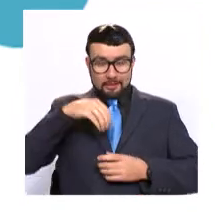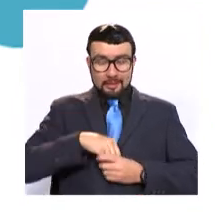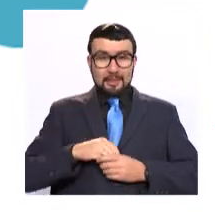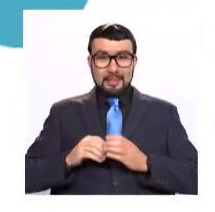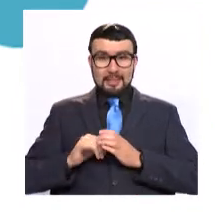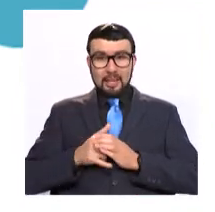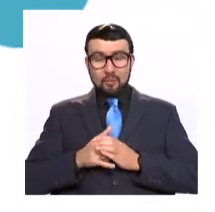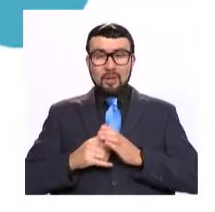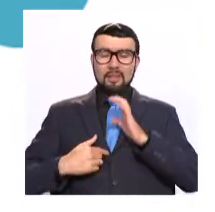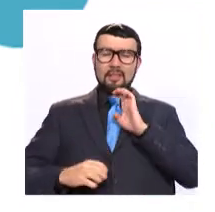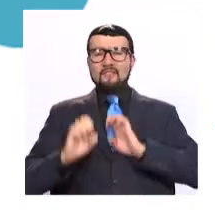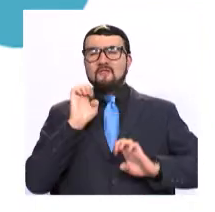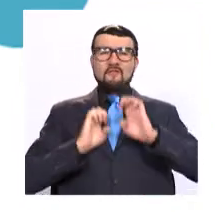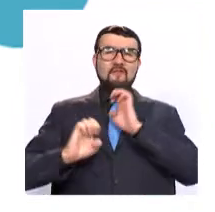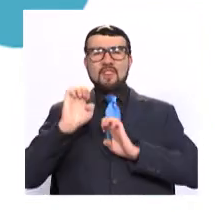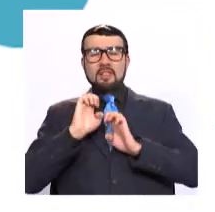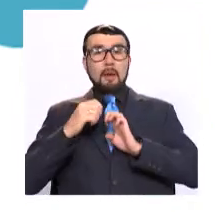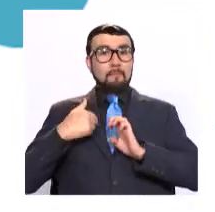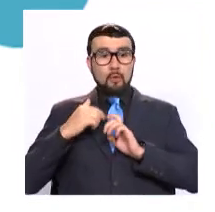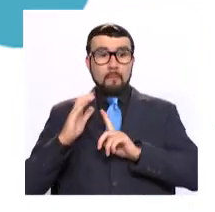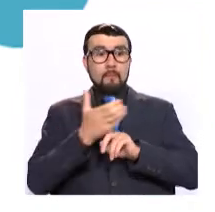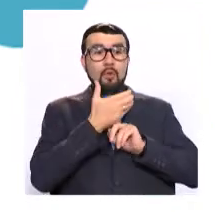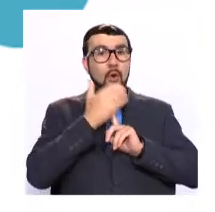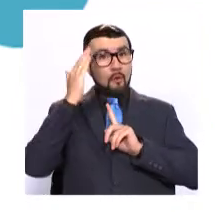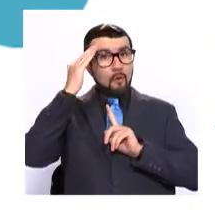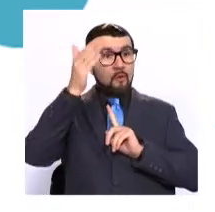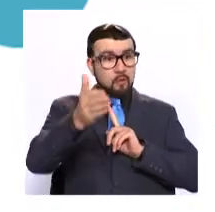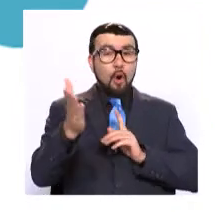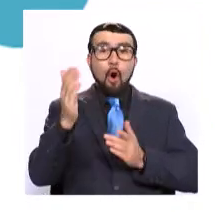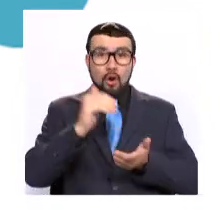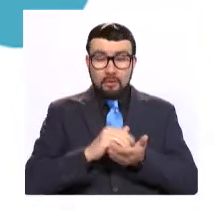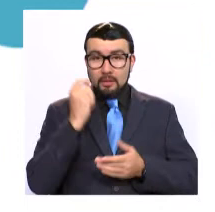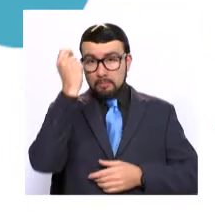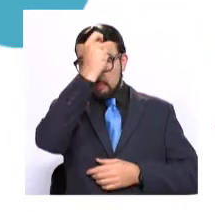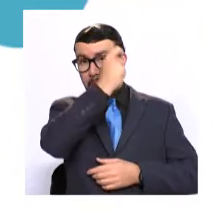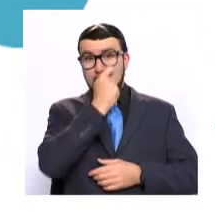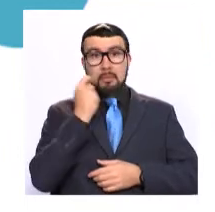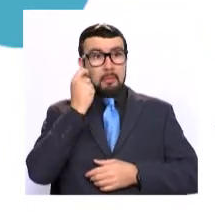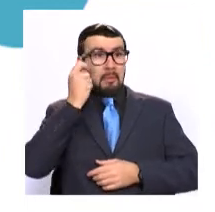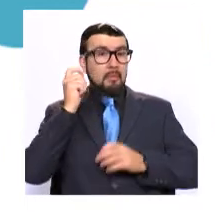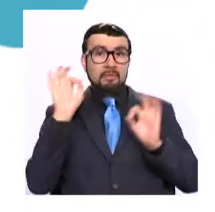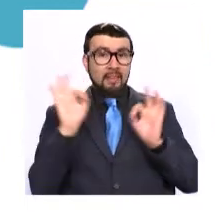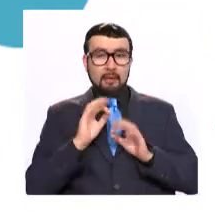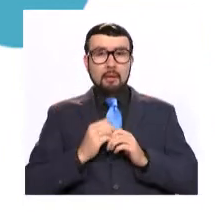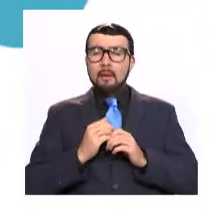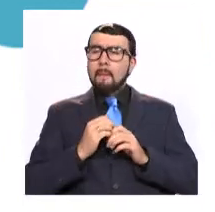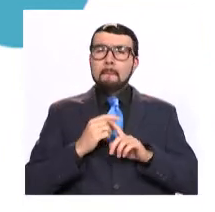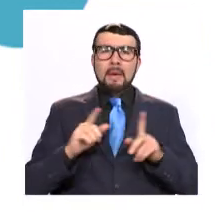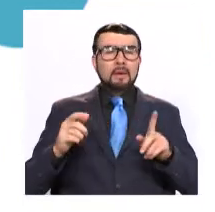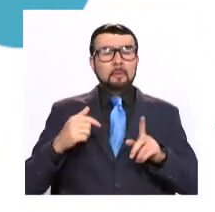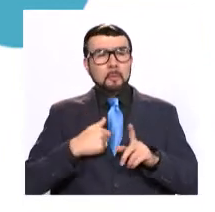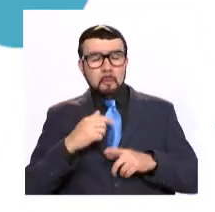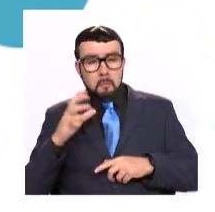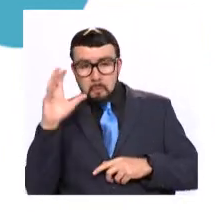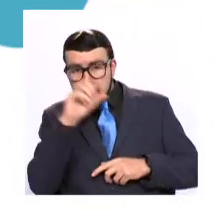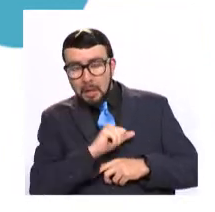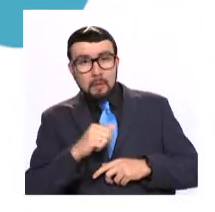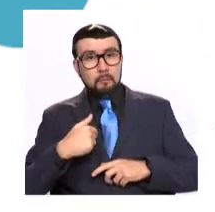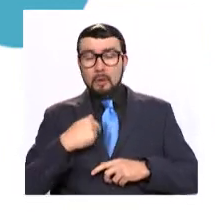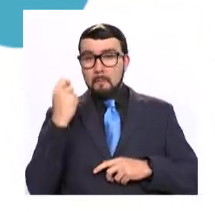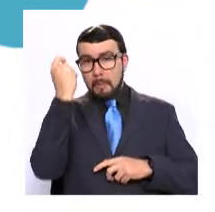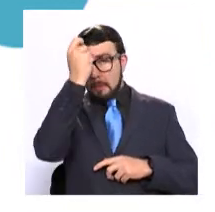protegiendo a mí contra tener más adelante la varicela. Pero si yo no he tenido identificado y diagnosticado la